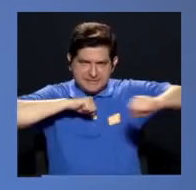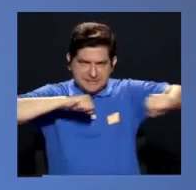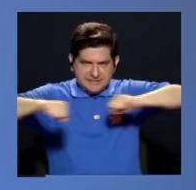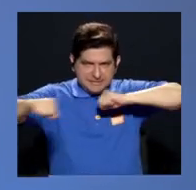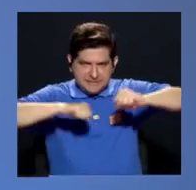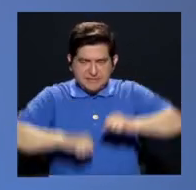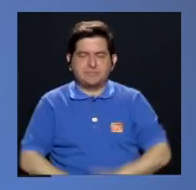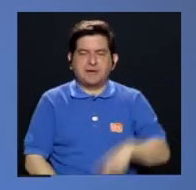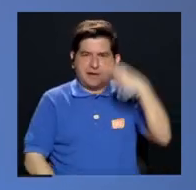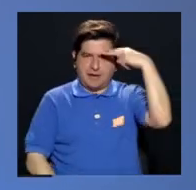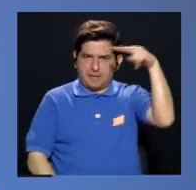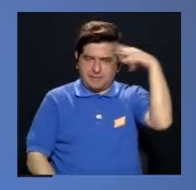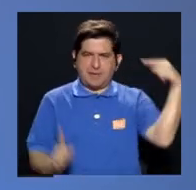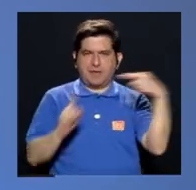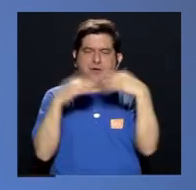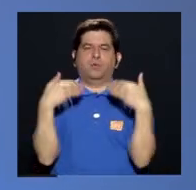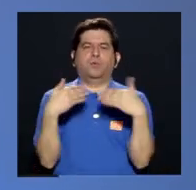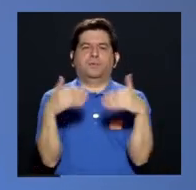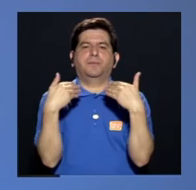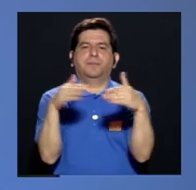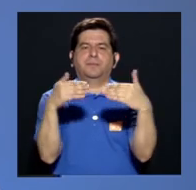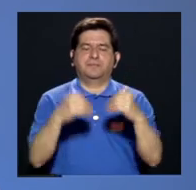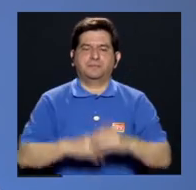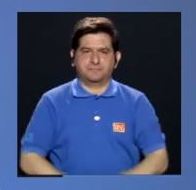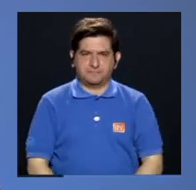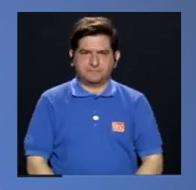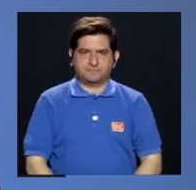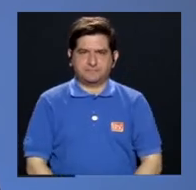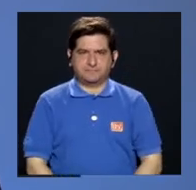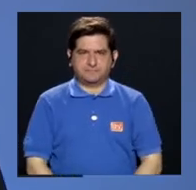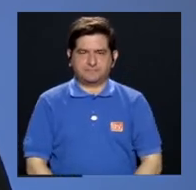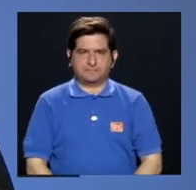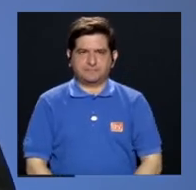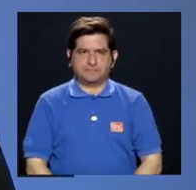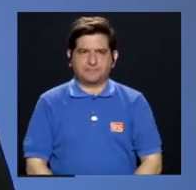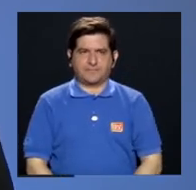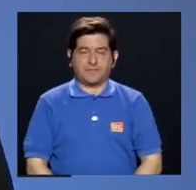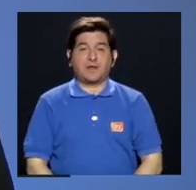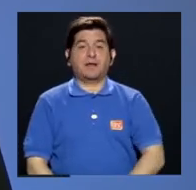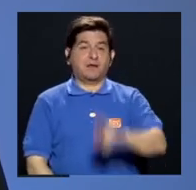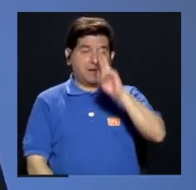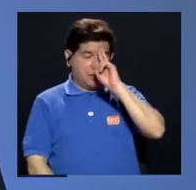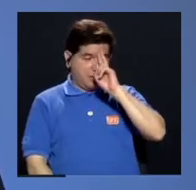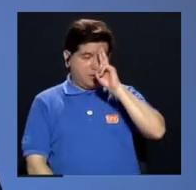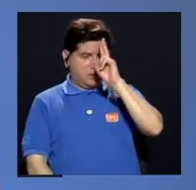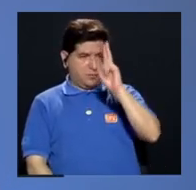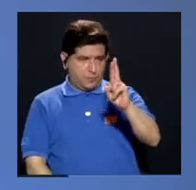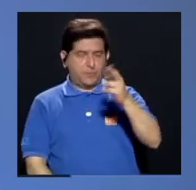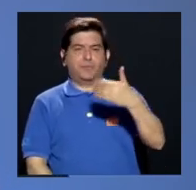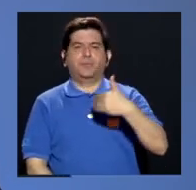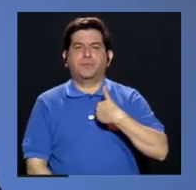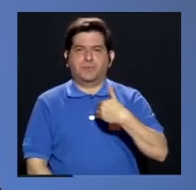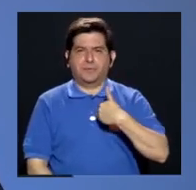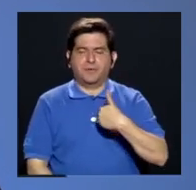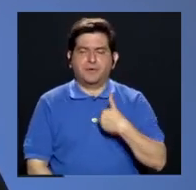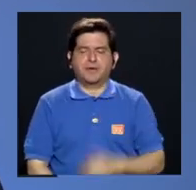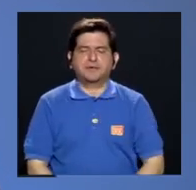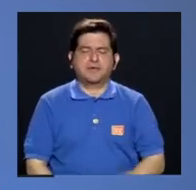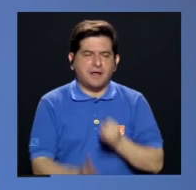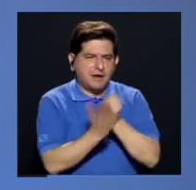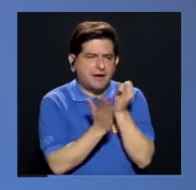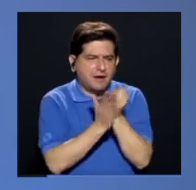sismológica mesoamericana, de tal manera que el reconocimiento que reciben